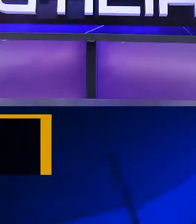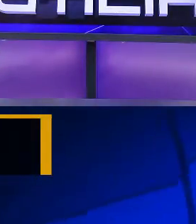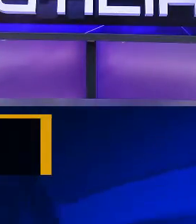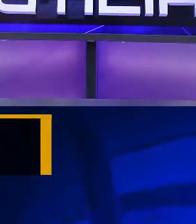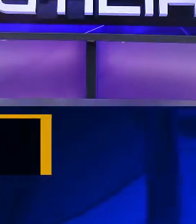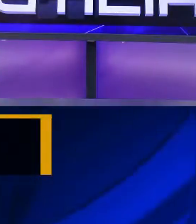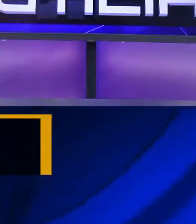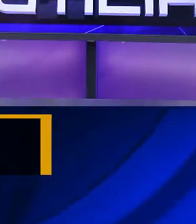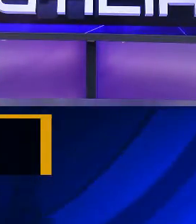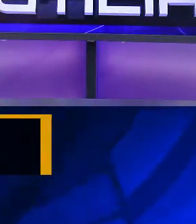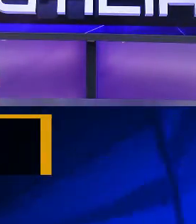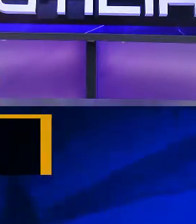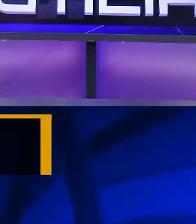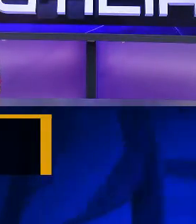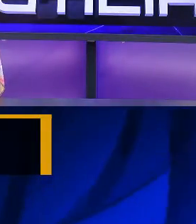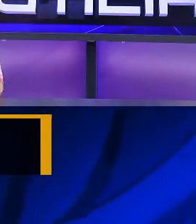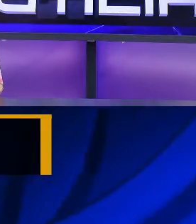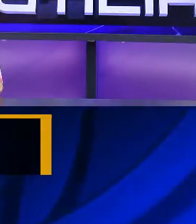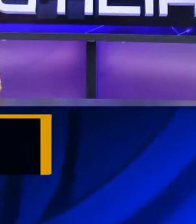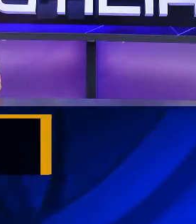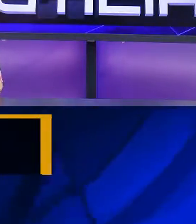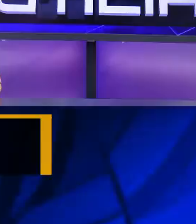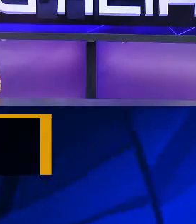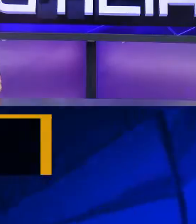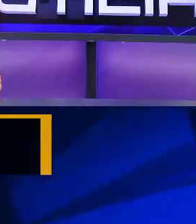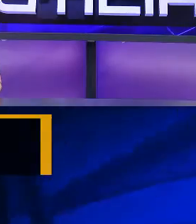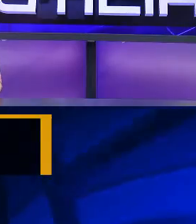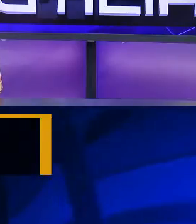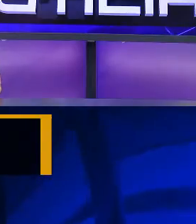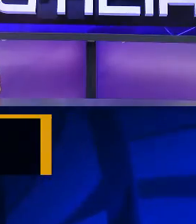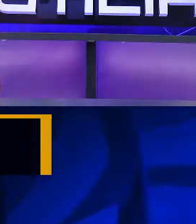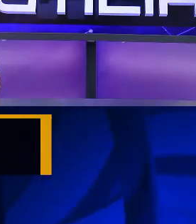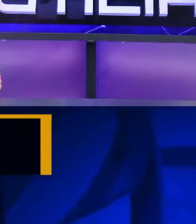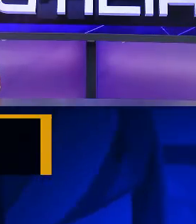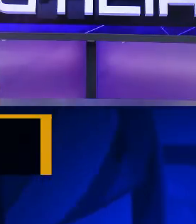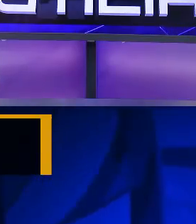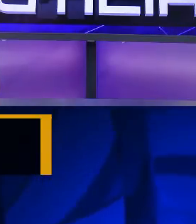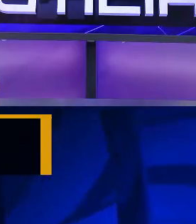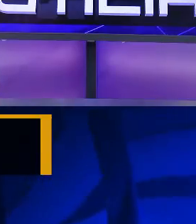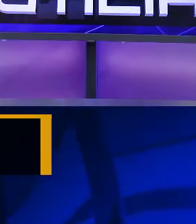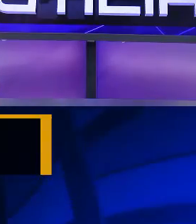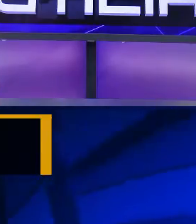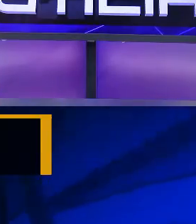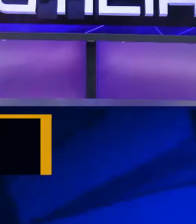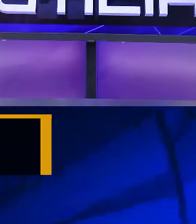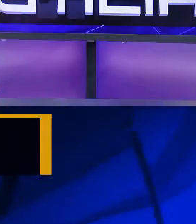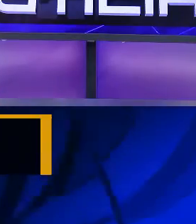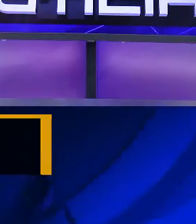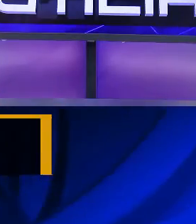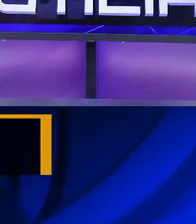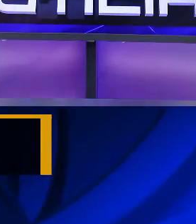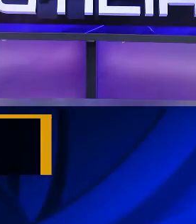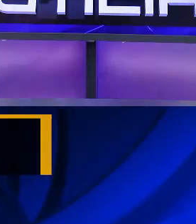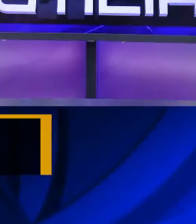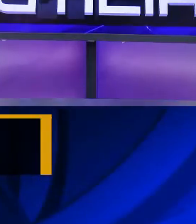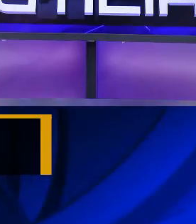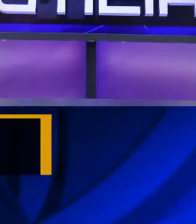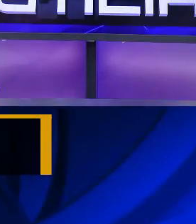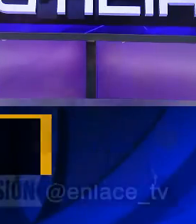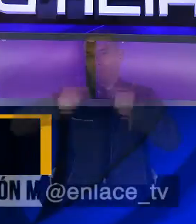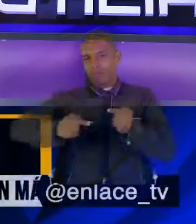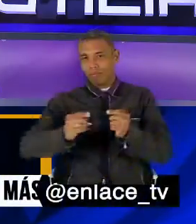entrega entonces en vivo y en directo a pocos minutos que ya se dé este encuentro entonces entre Colombia y Paraguay. Pero veamos cómo está entonces